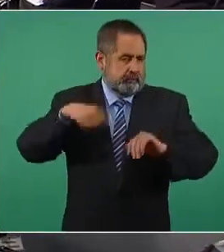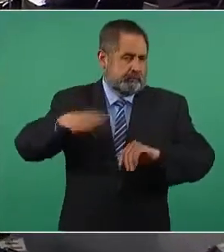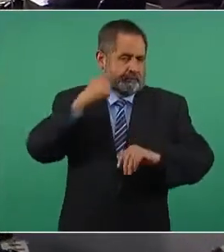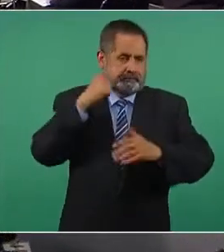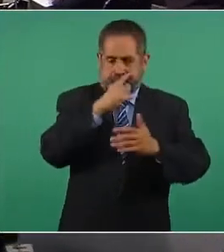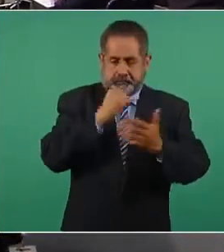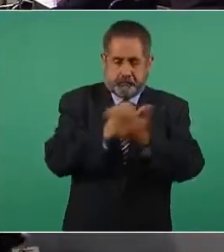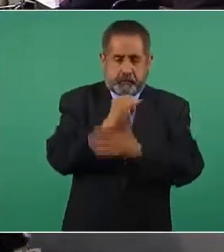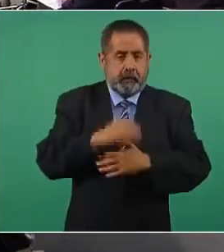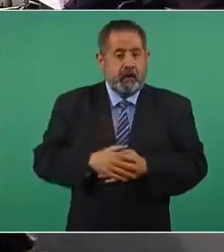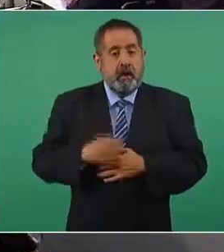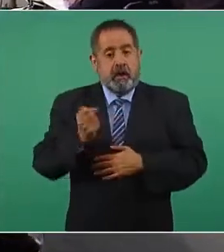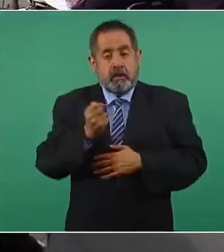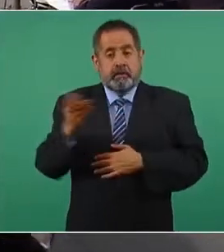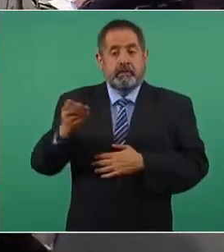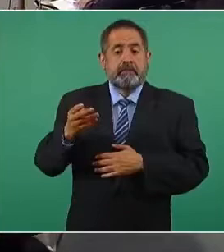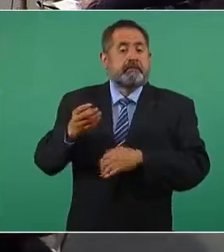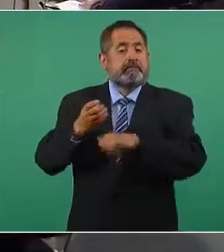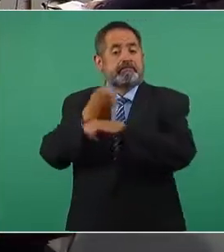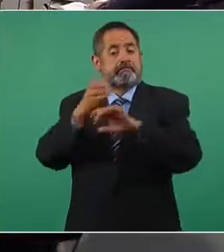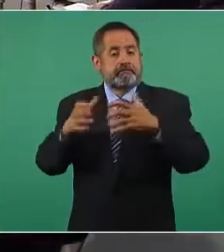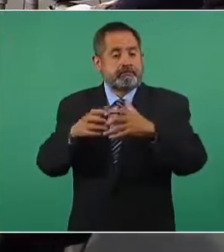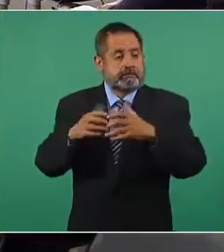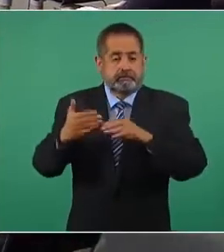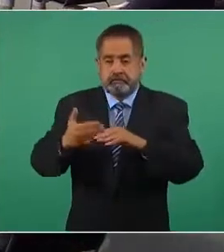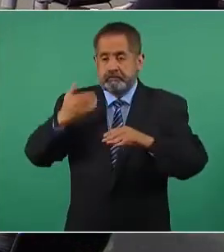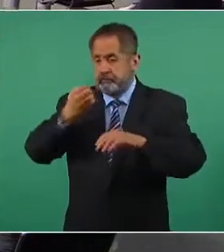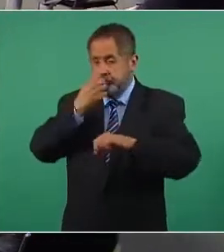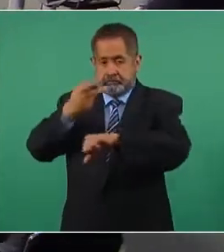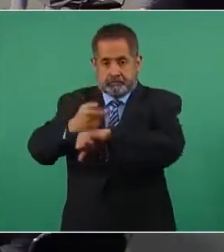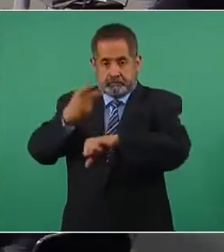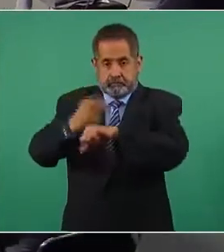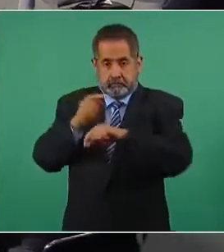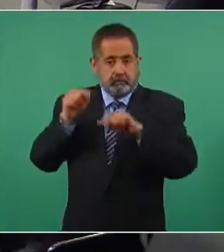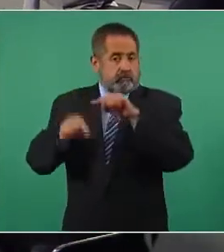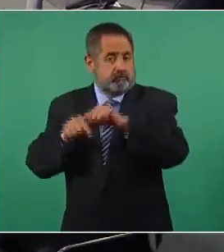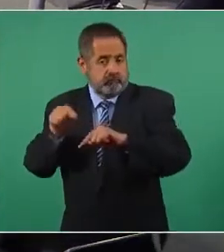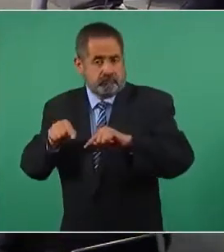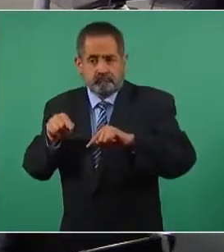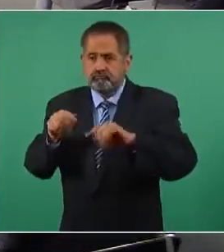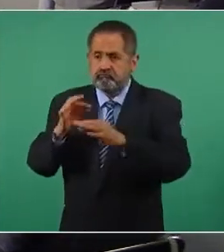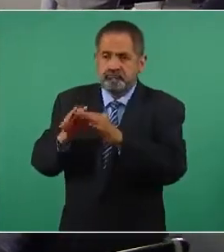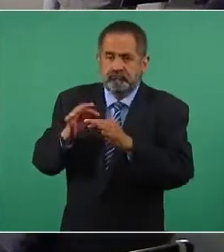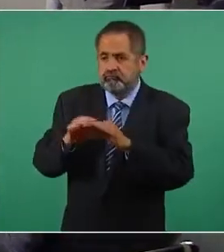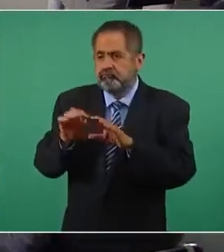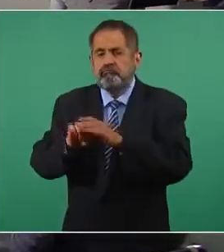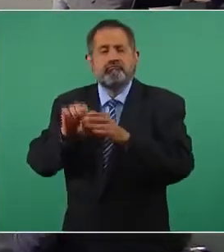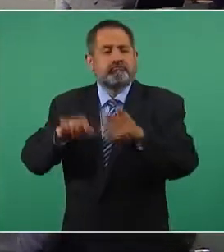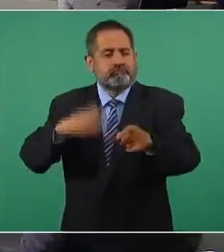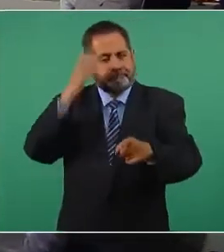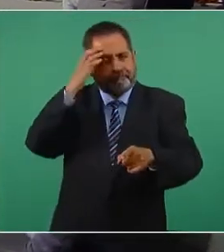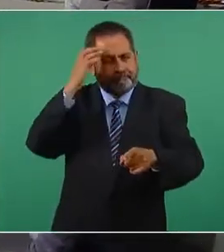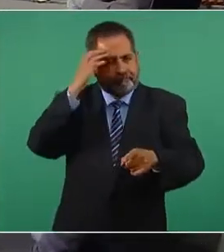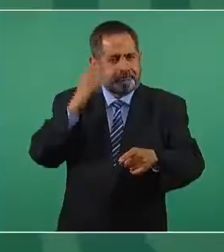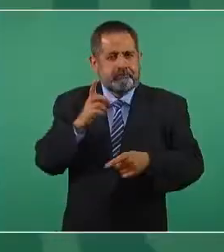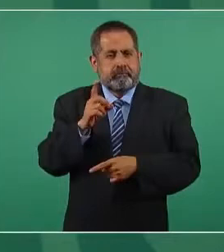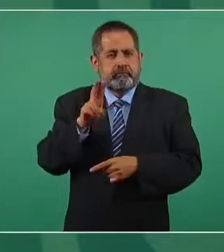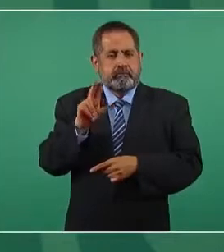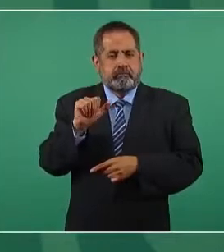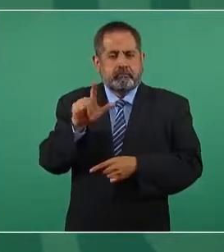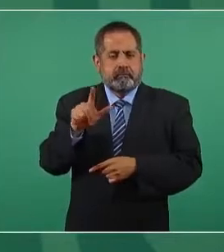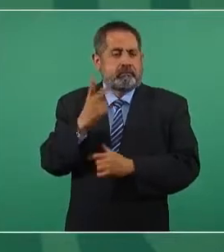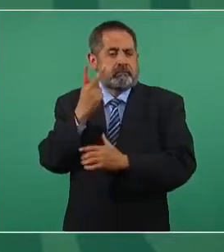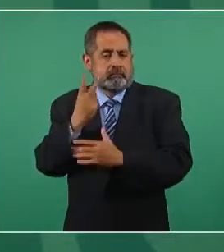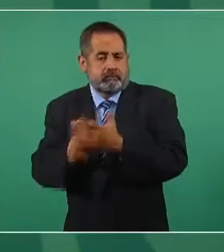por ejemplo, lo que han hecho es trabajar ya las escuelas preparatorias, lo que es, por ejemplo, lo que llamamos nosotros educación dual,